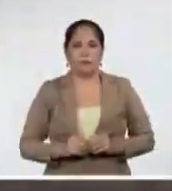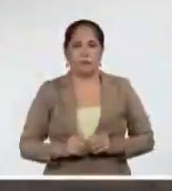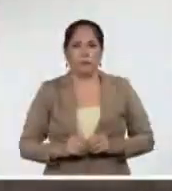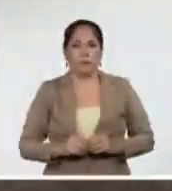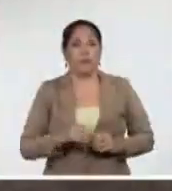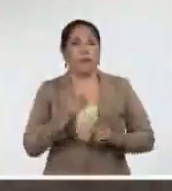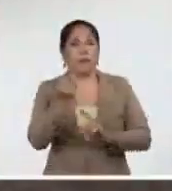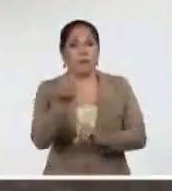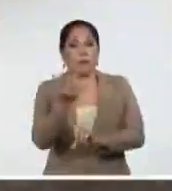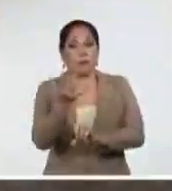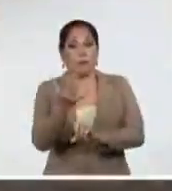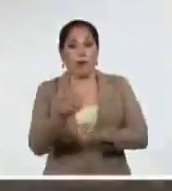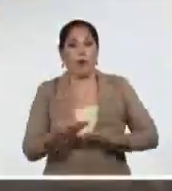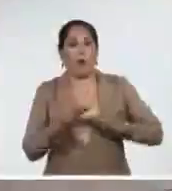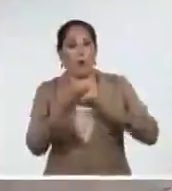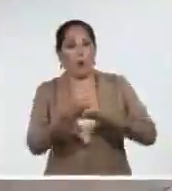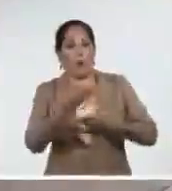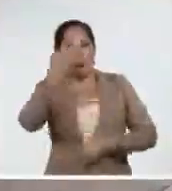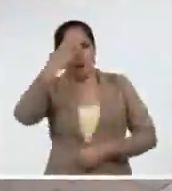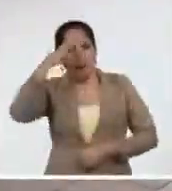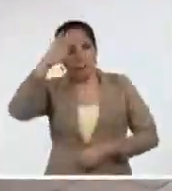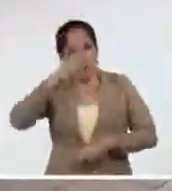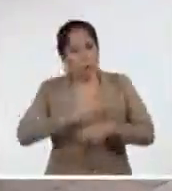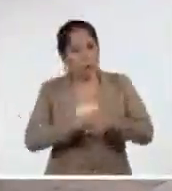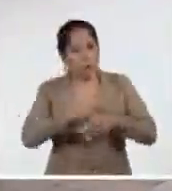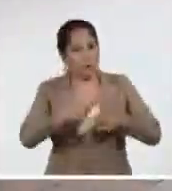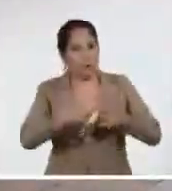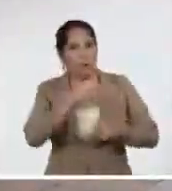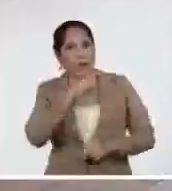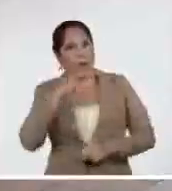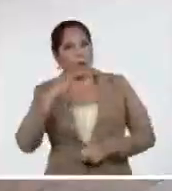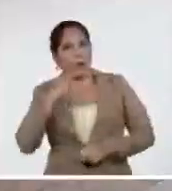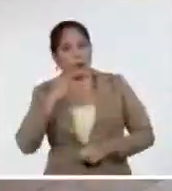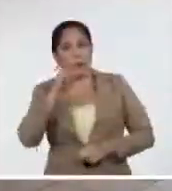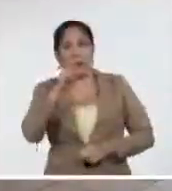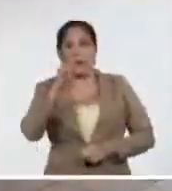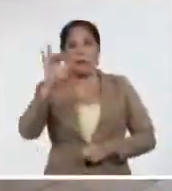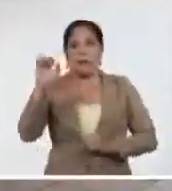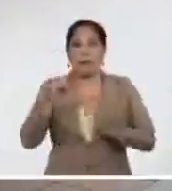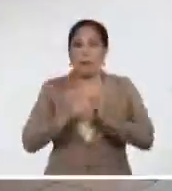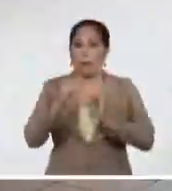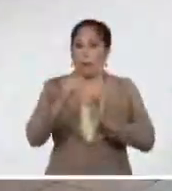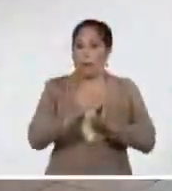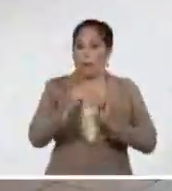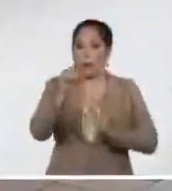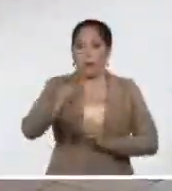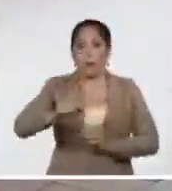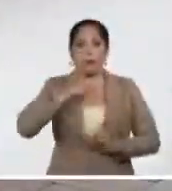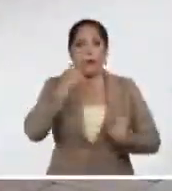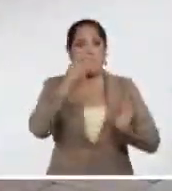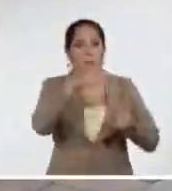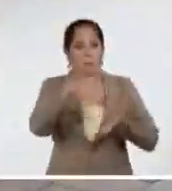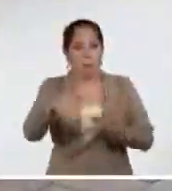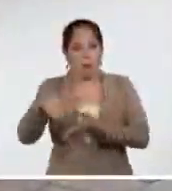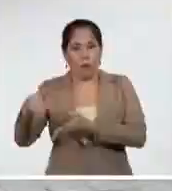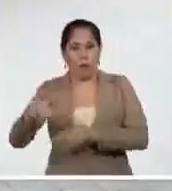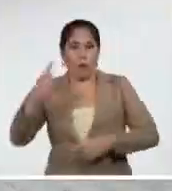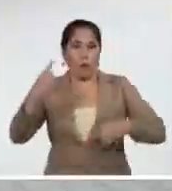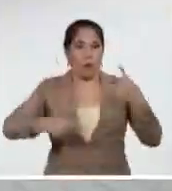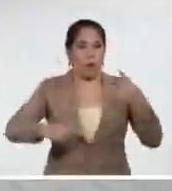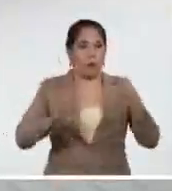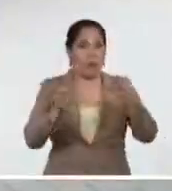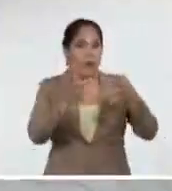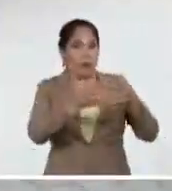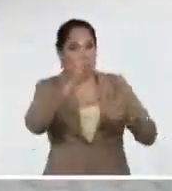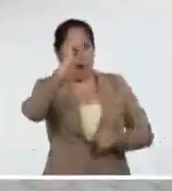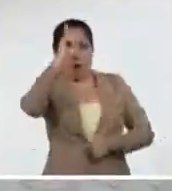Es el homenaje de Cuba a la heroica historia de este pueblo que perdió a 27 millones de sus hijos en una guerra contra el ejército alemán y